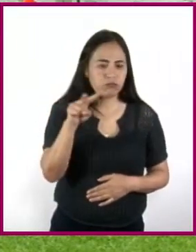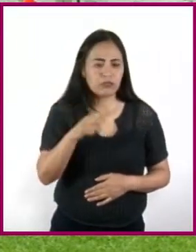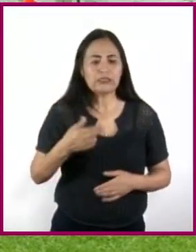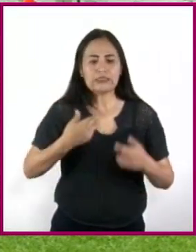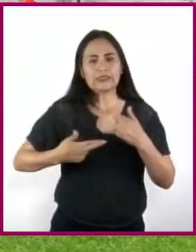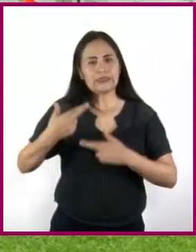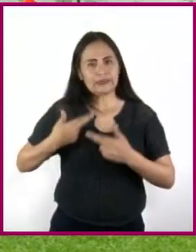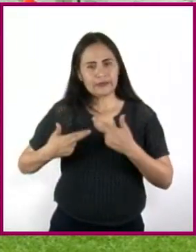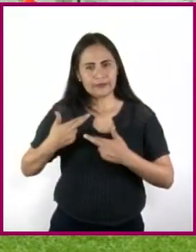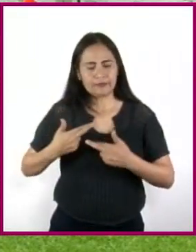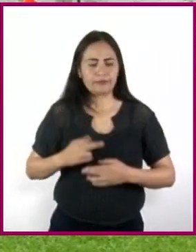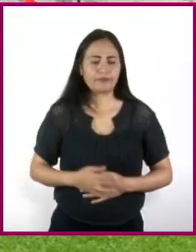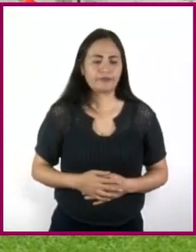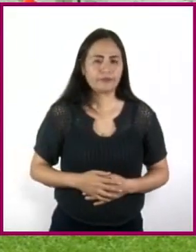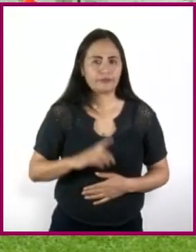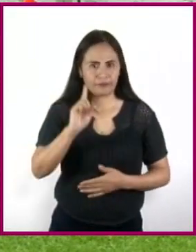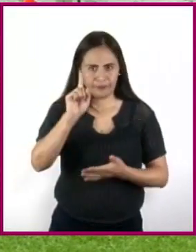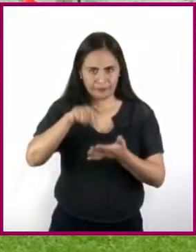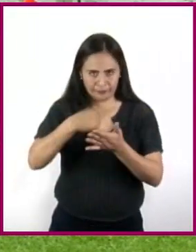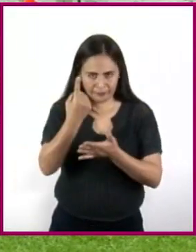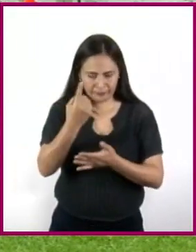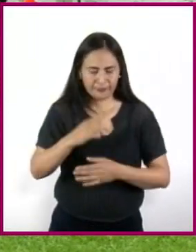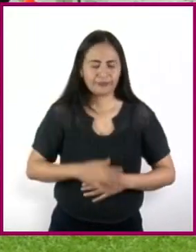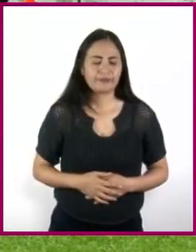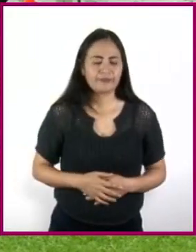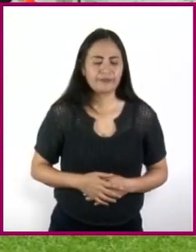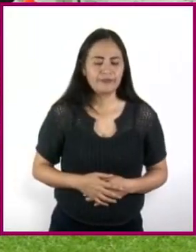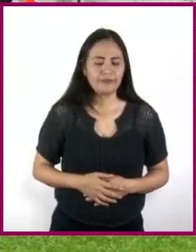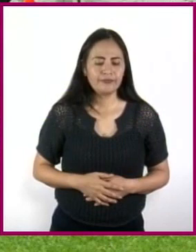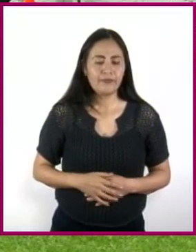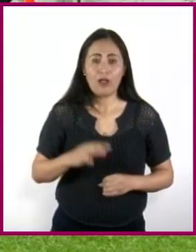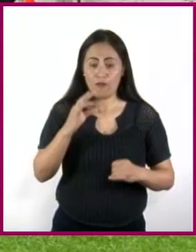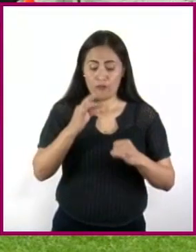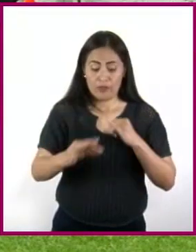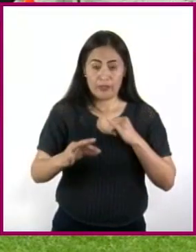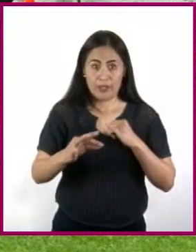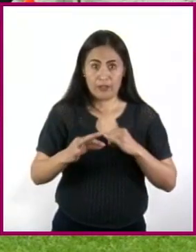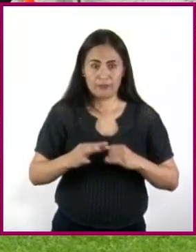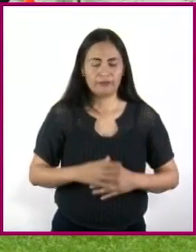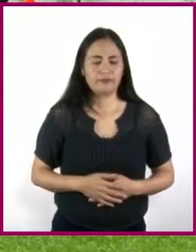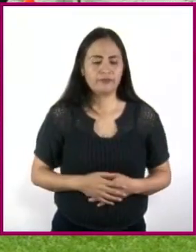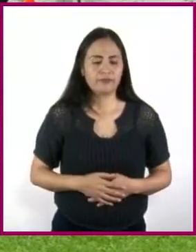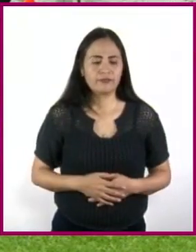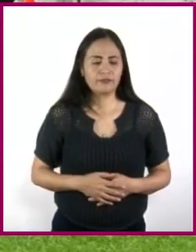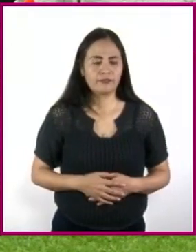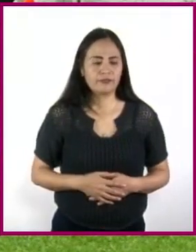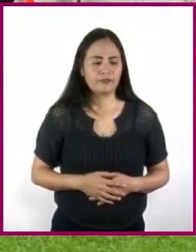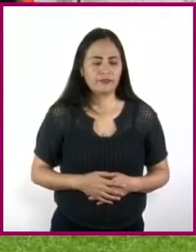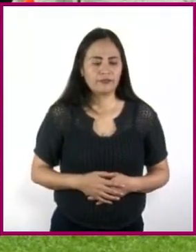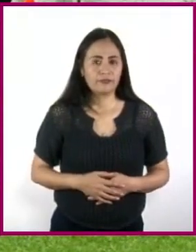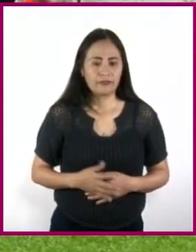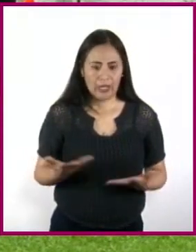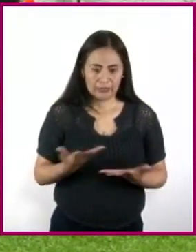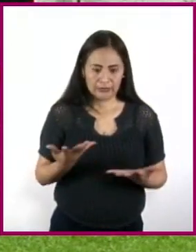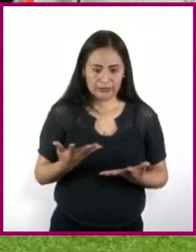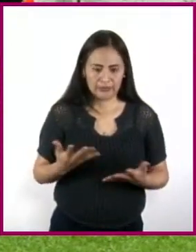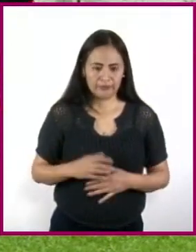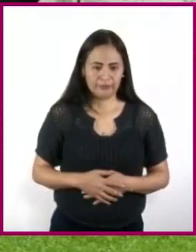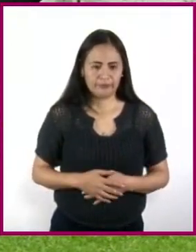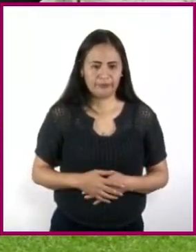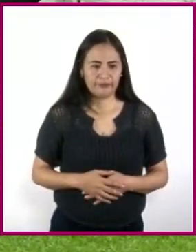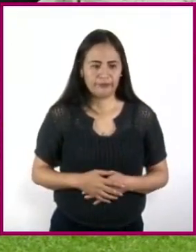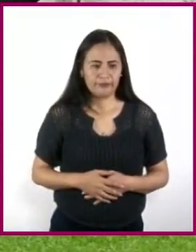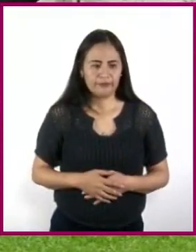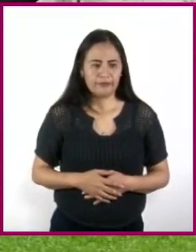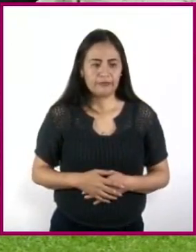Regreso, una más, última, y bajo la situación de que, bajo la situación de que